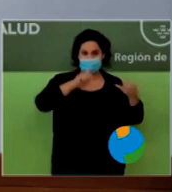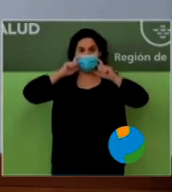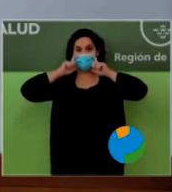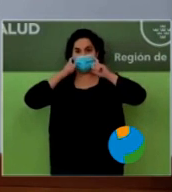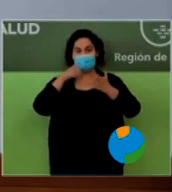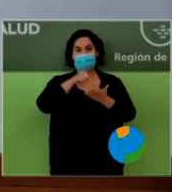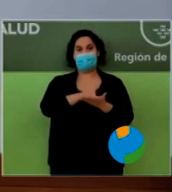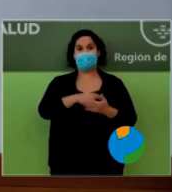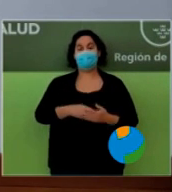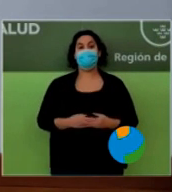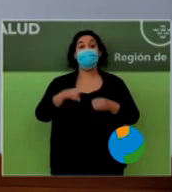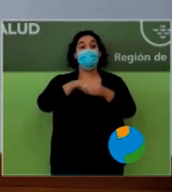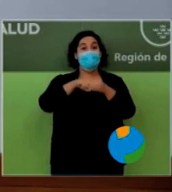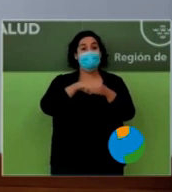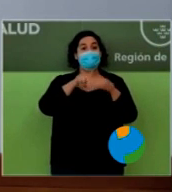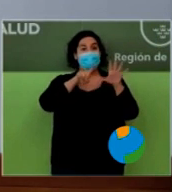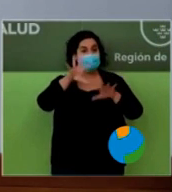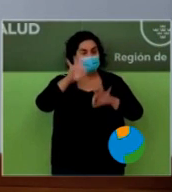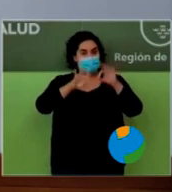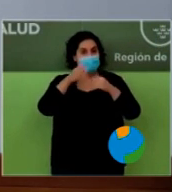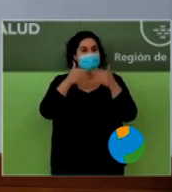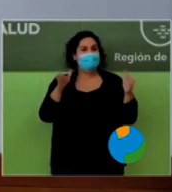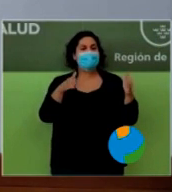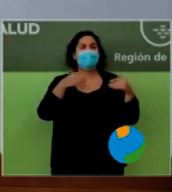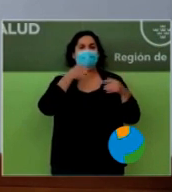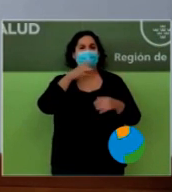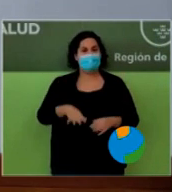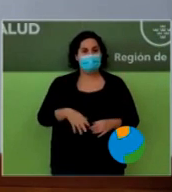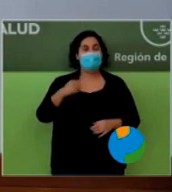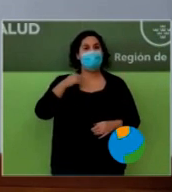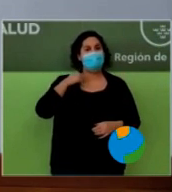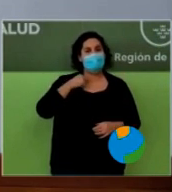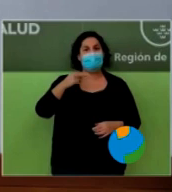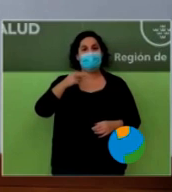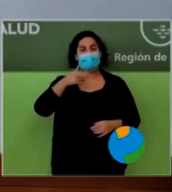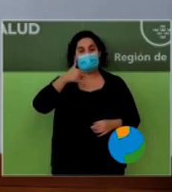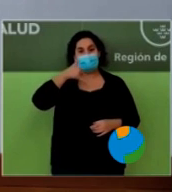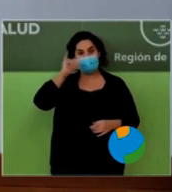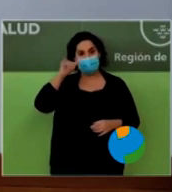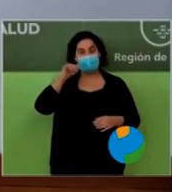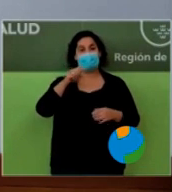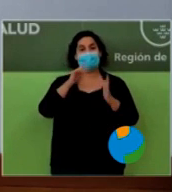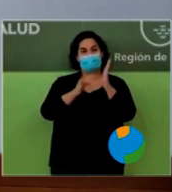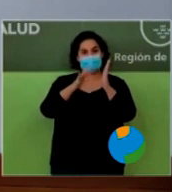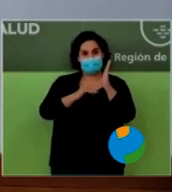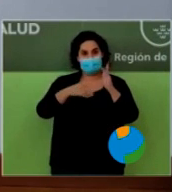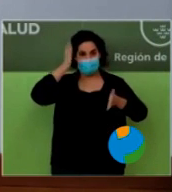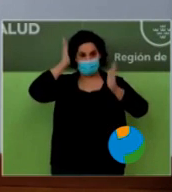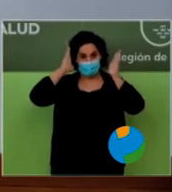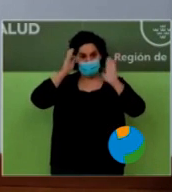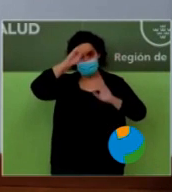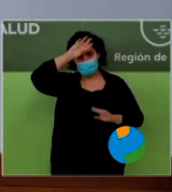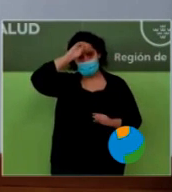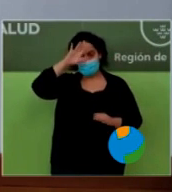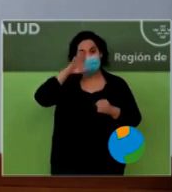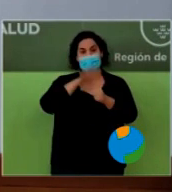municipios que podrán abrir al 75% son Ceutí, Librilla, Lorca, Murcia, Cieza, Calasparra, Mula, La Unión,